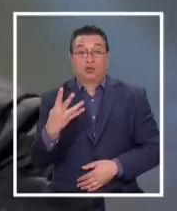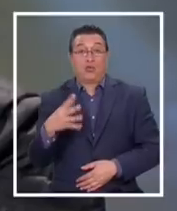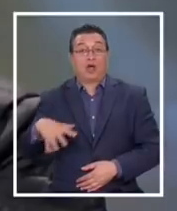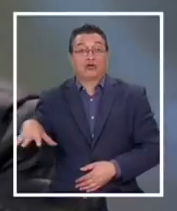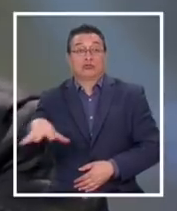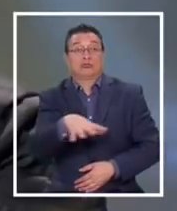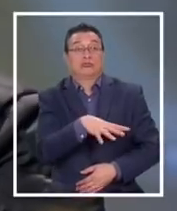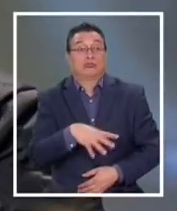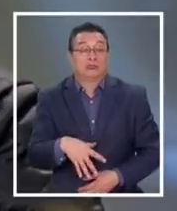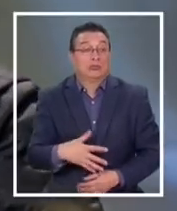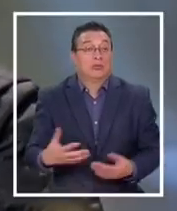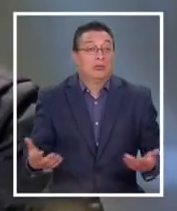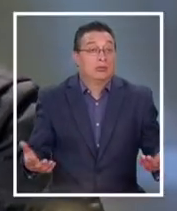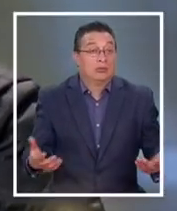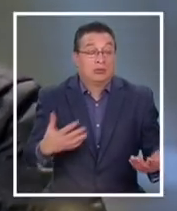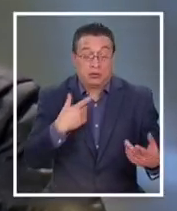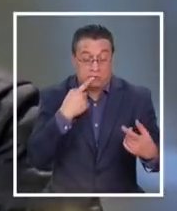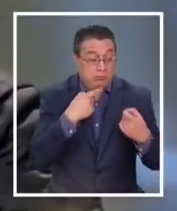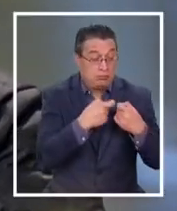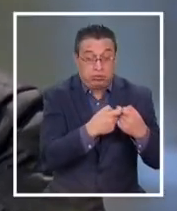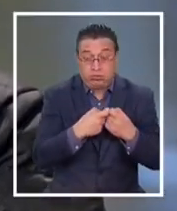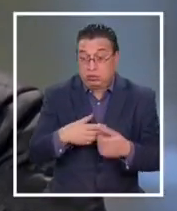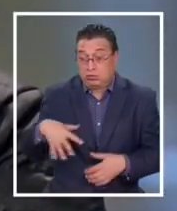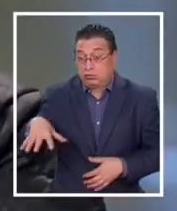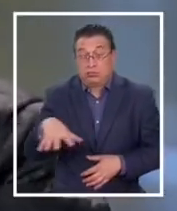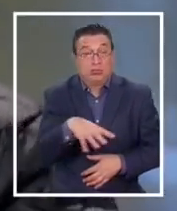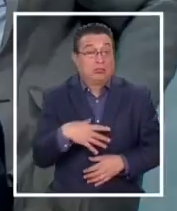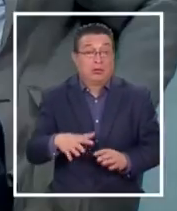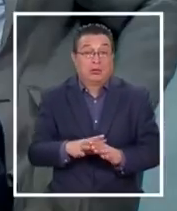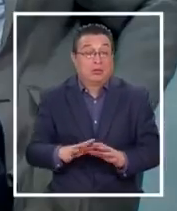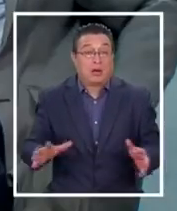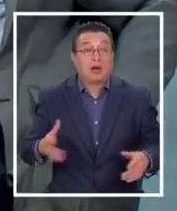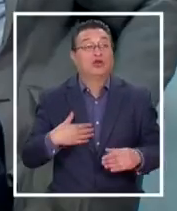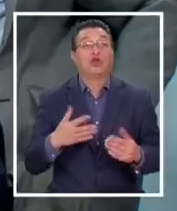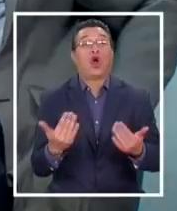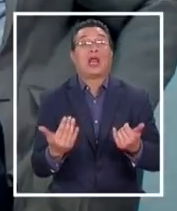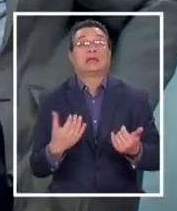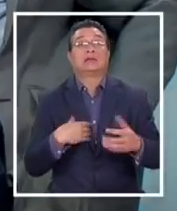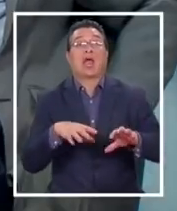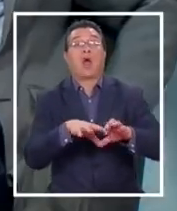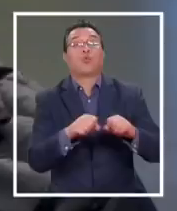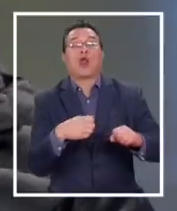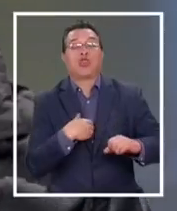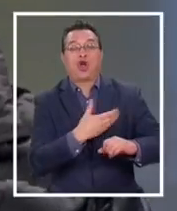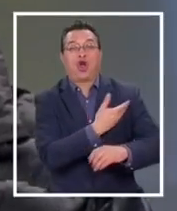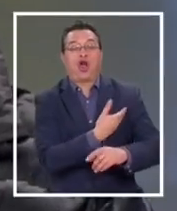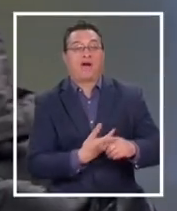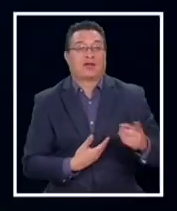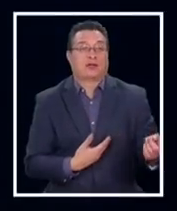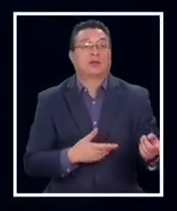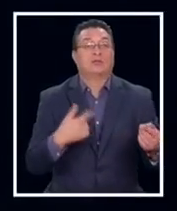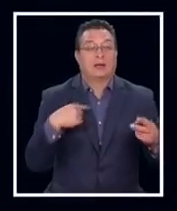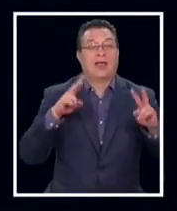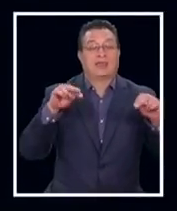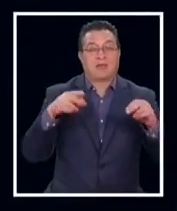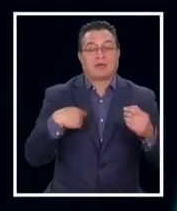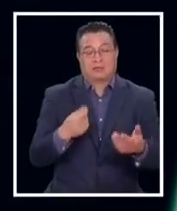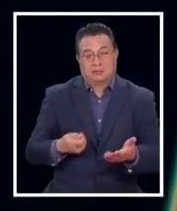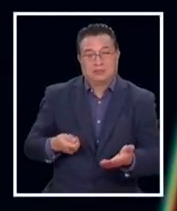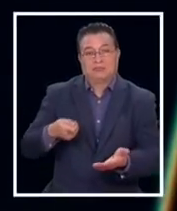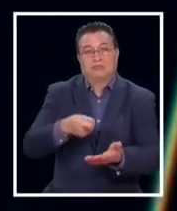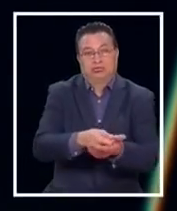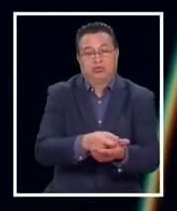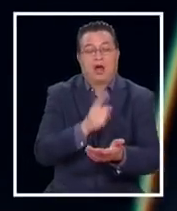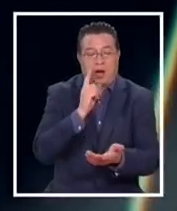consecuencia, podrían hacerlo. Es un debate entre nosotros. Pues. Pero ellos necesitan un acuerdo con el gobierno. Se acordó más amplio también por el tema de los recursos que